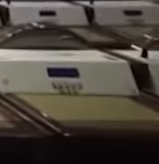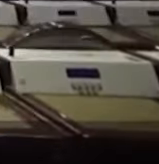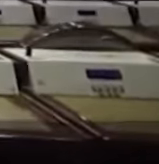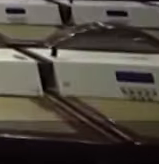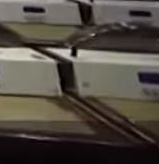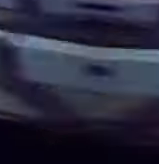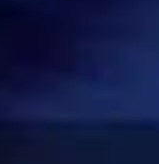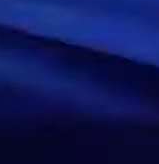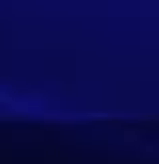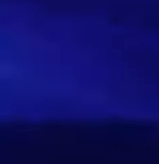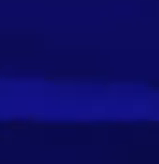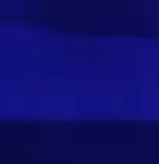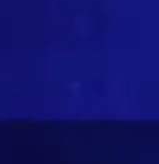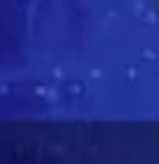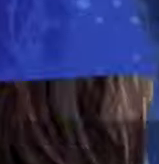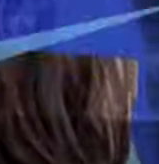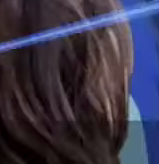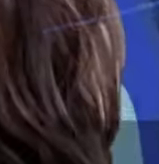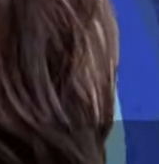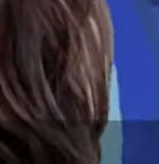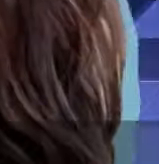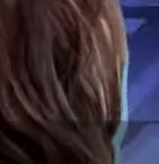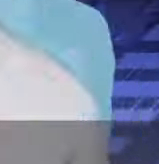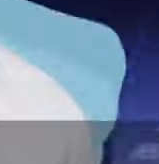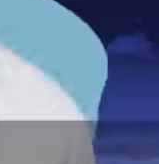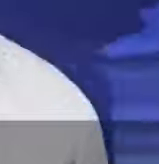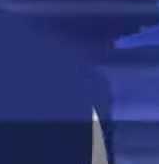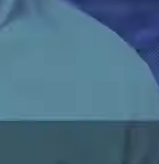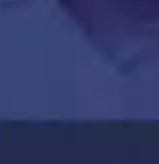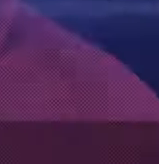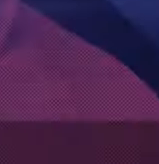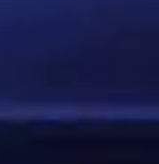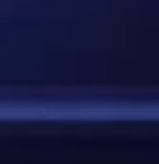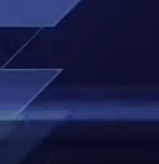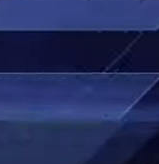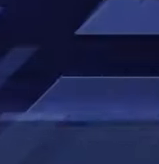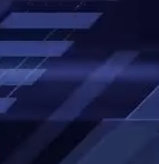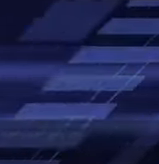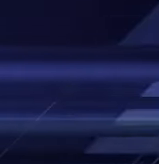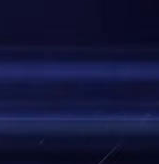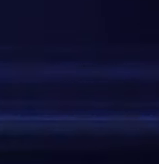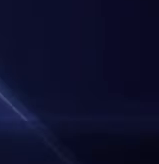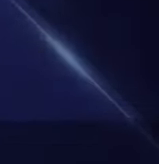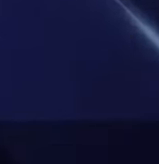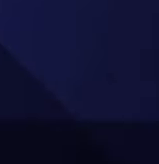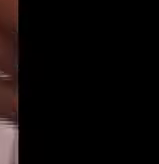de Acción, el cambio positivo es posible para todo México. PAN.